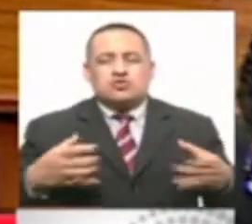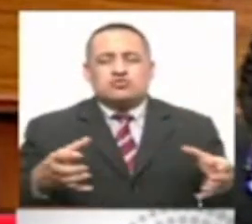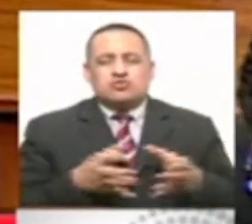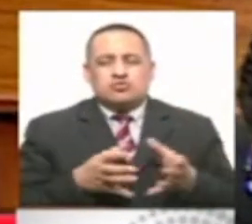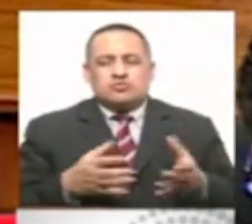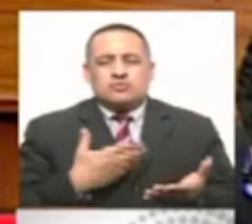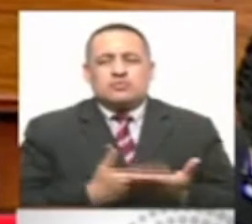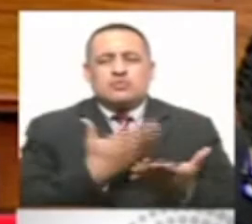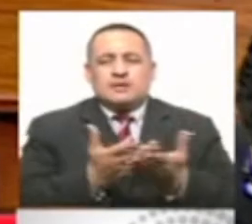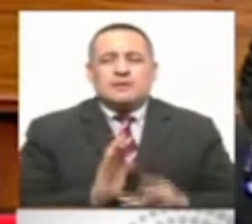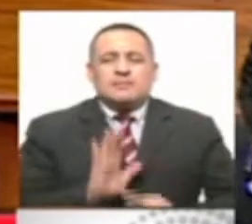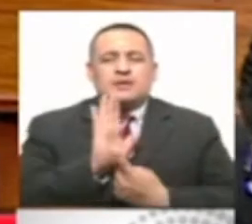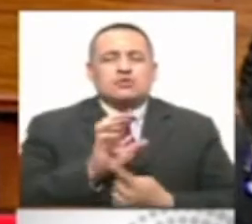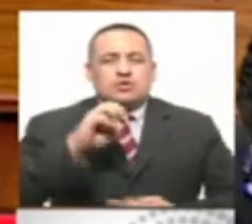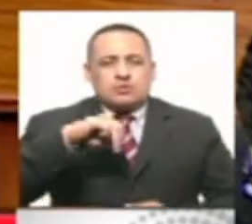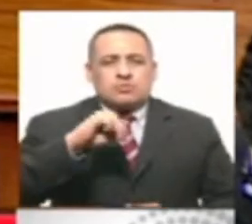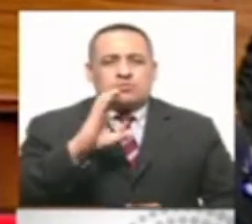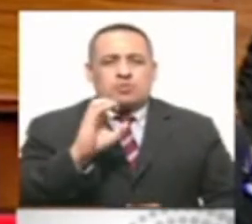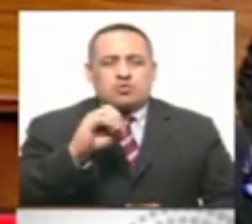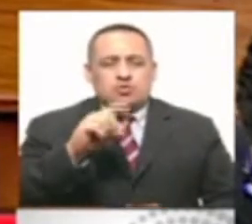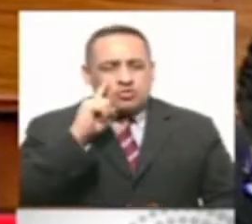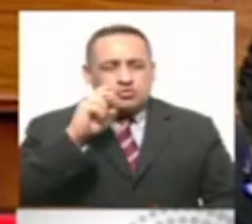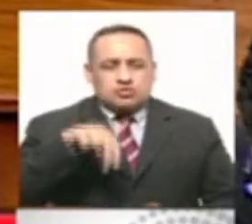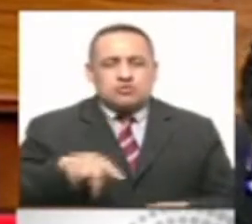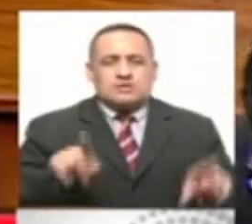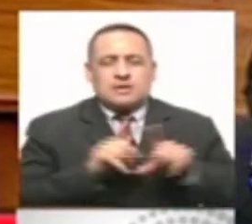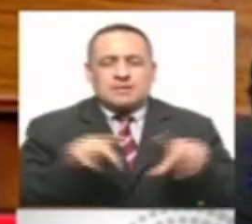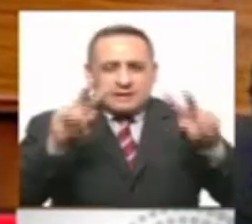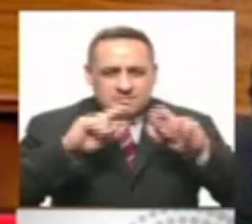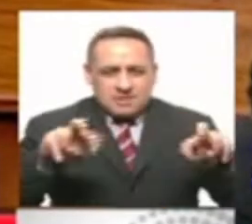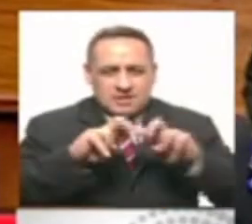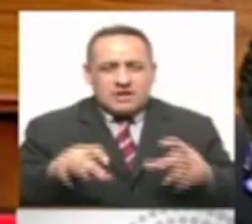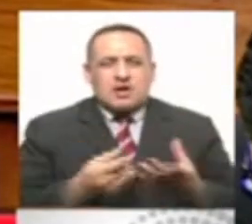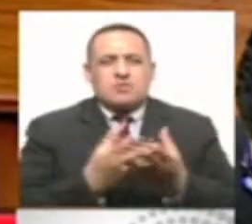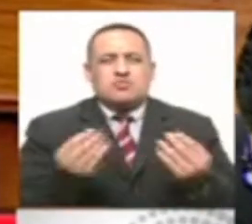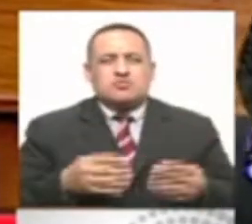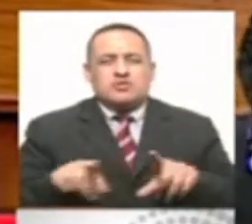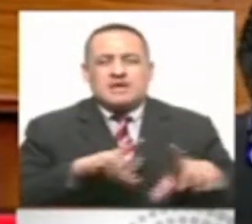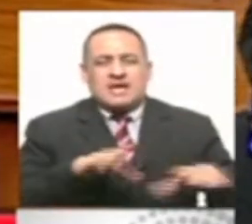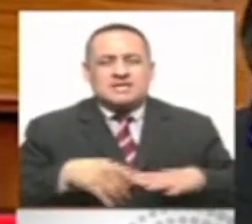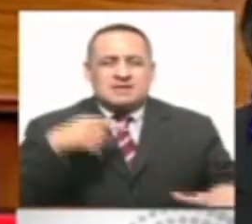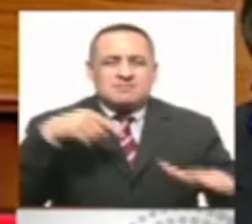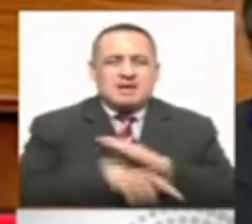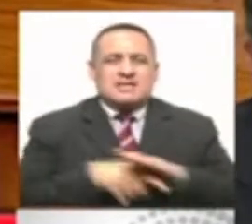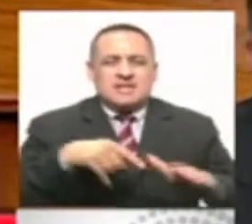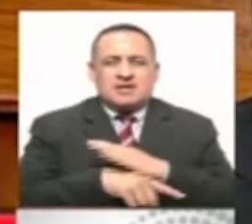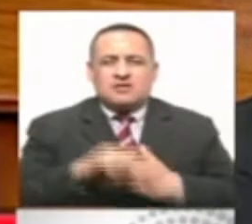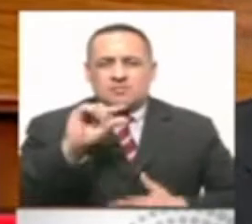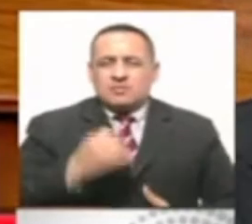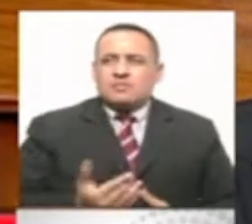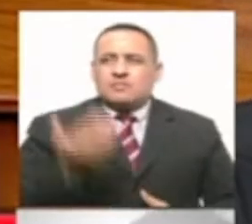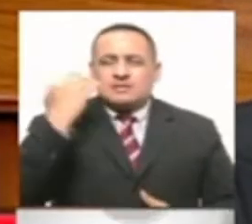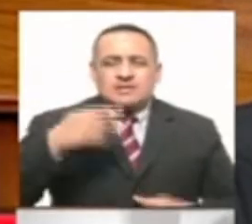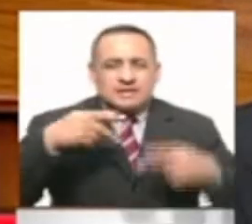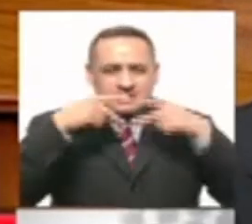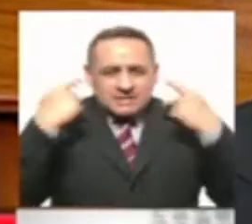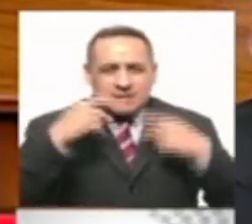se ha planteado una moción para investigar a esos que han hecho masacre últimamente en el